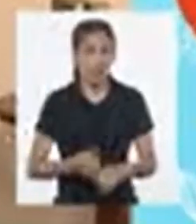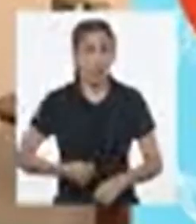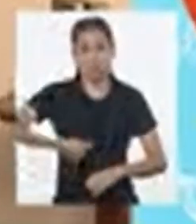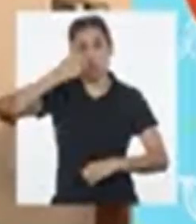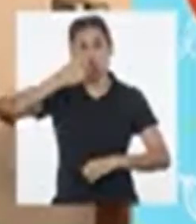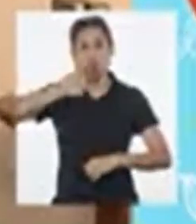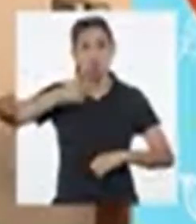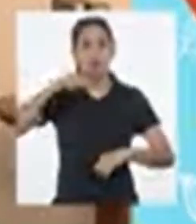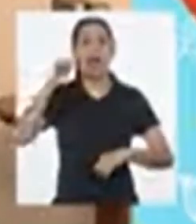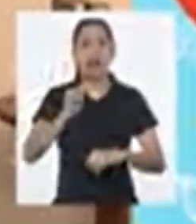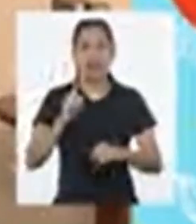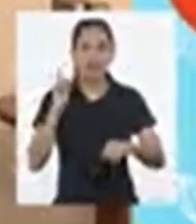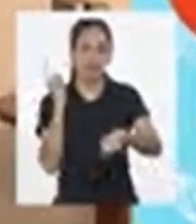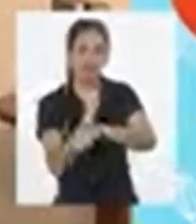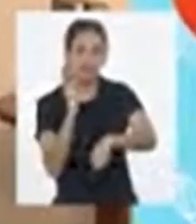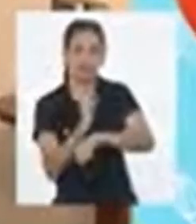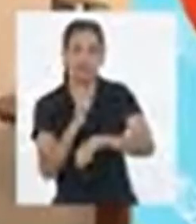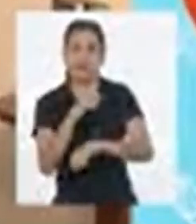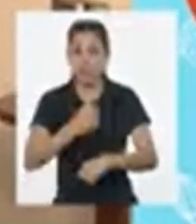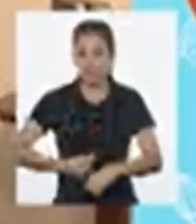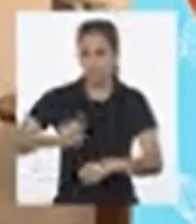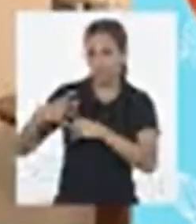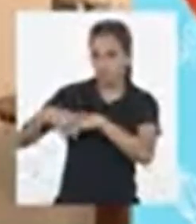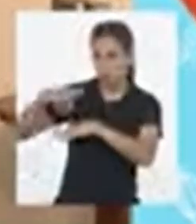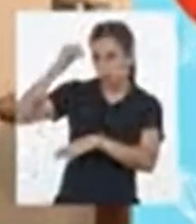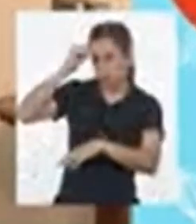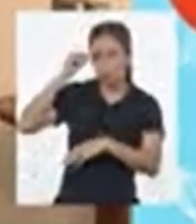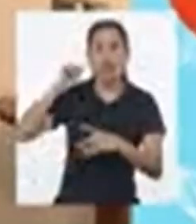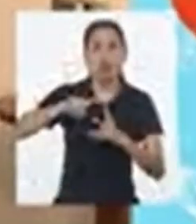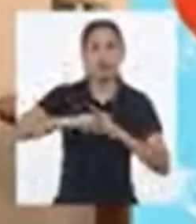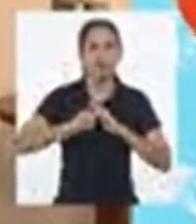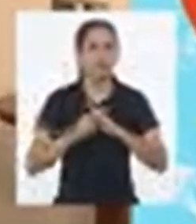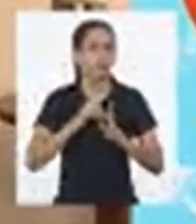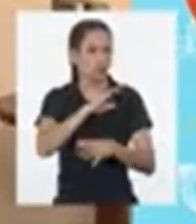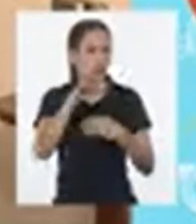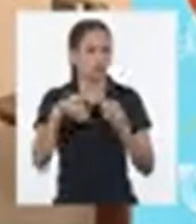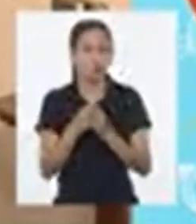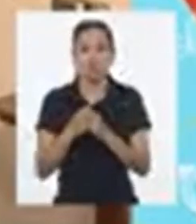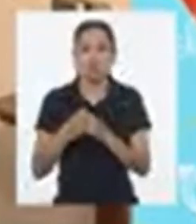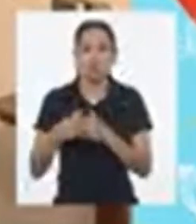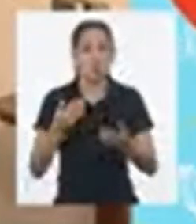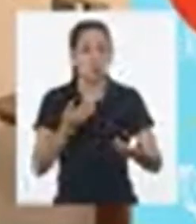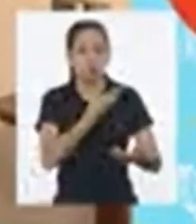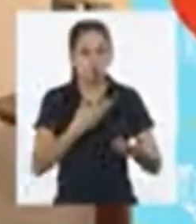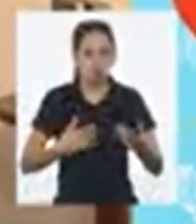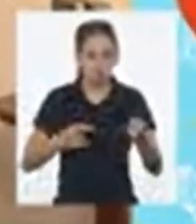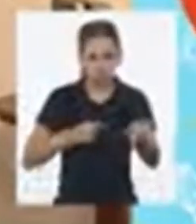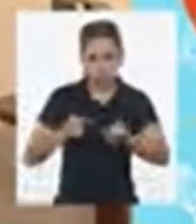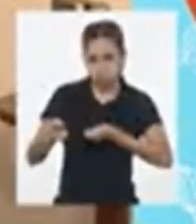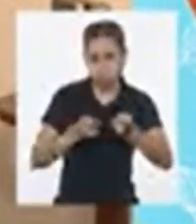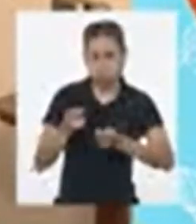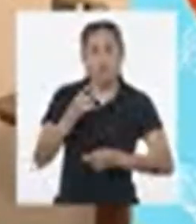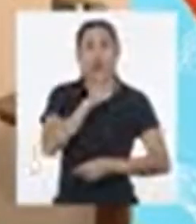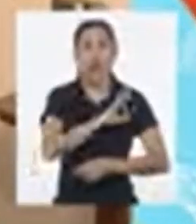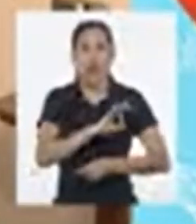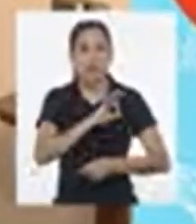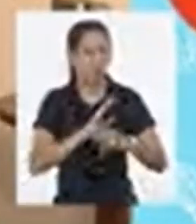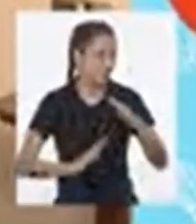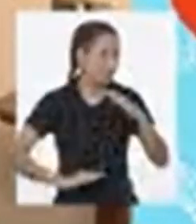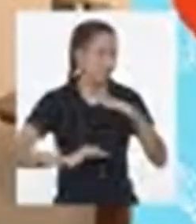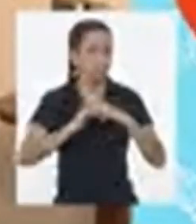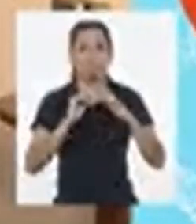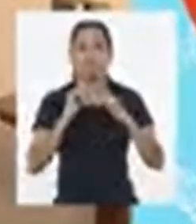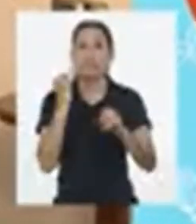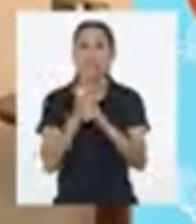este sistema sirvió para sostener todo el aparato estatal que supo aprovechar al